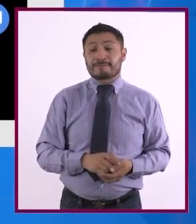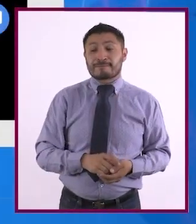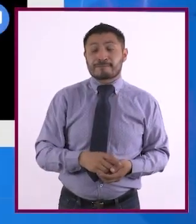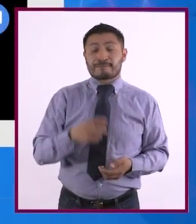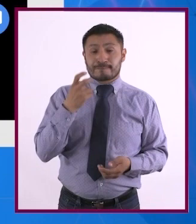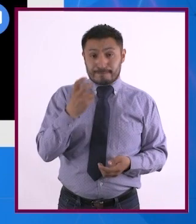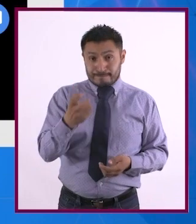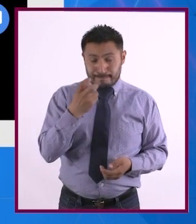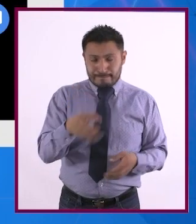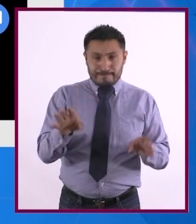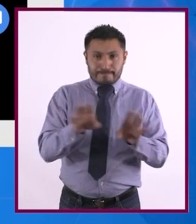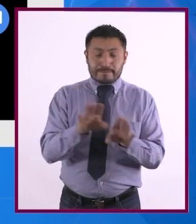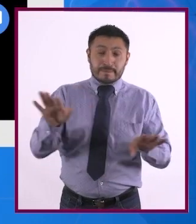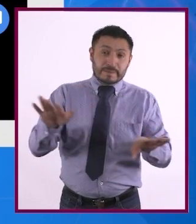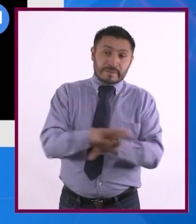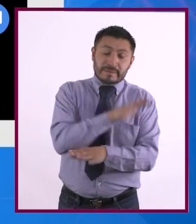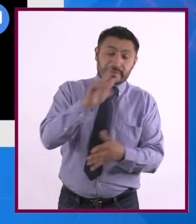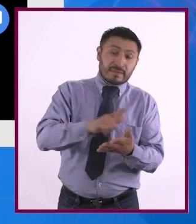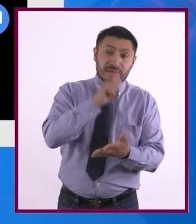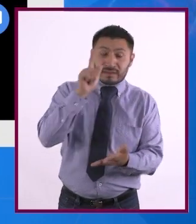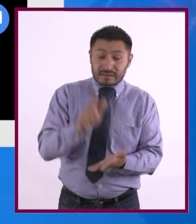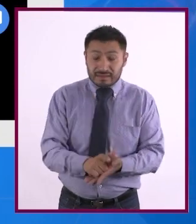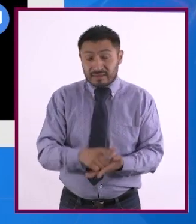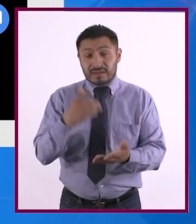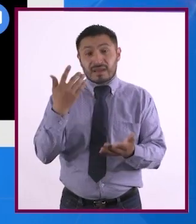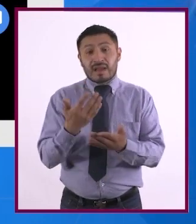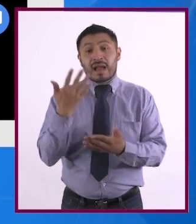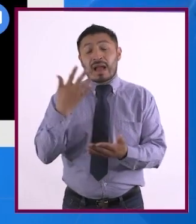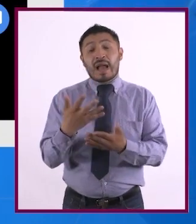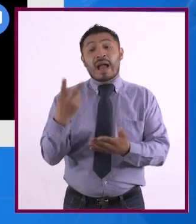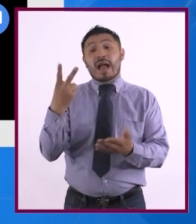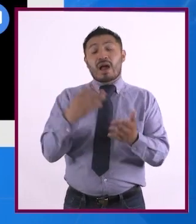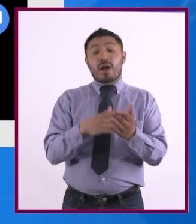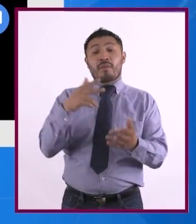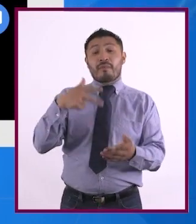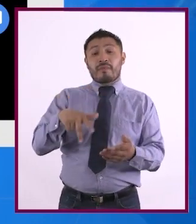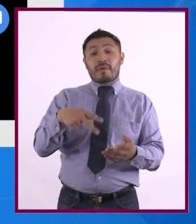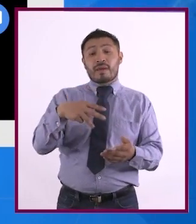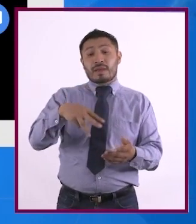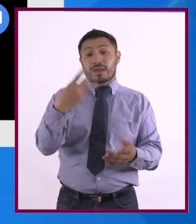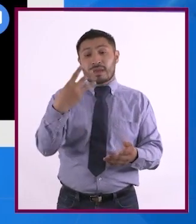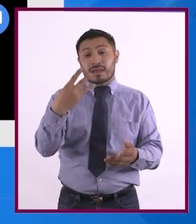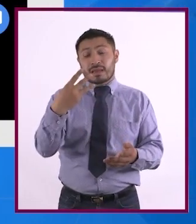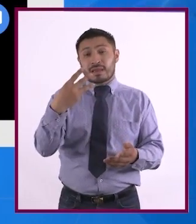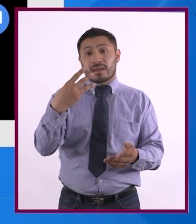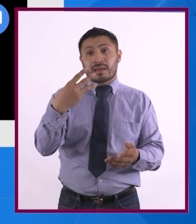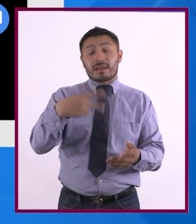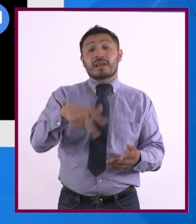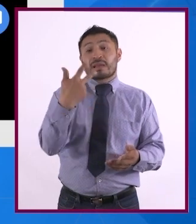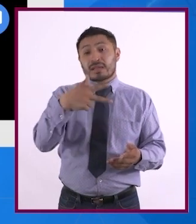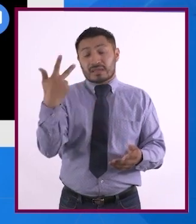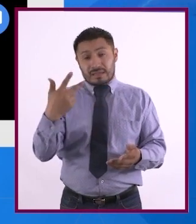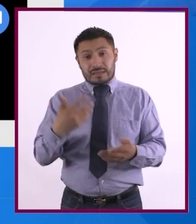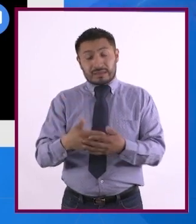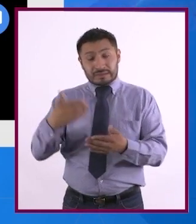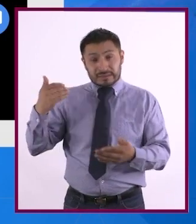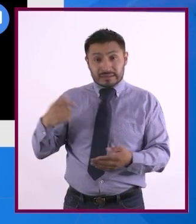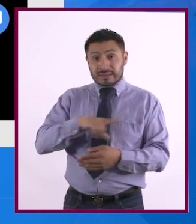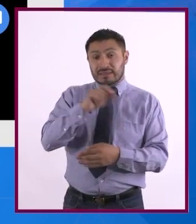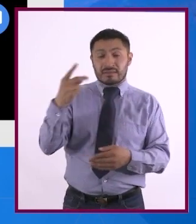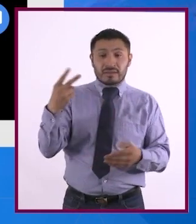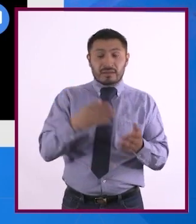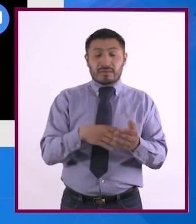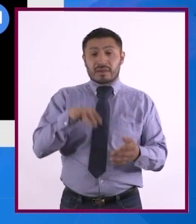Esto es una reforma, la verdad es que data del 2013 y luego en el 2019 cobró mucha importancia y en